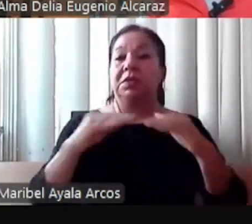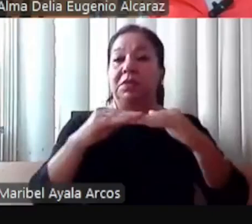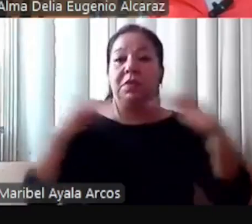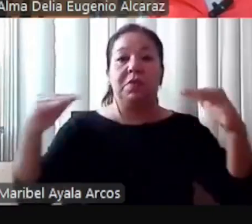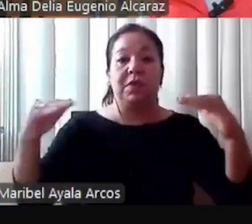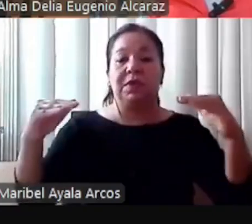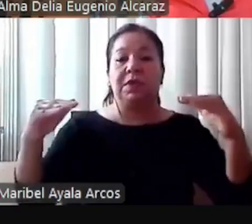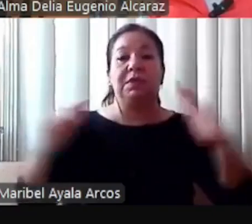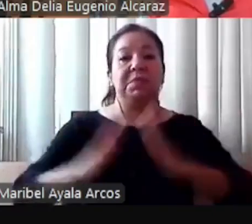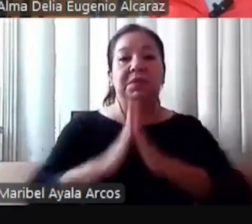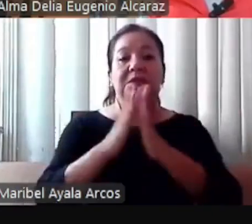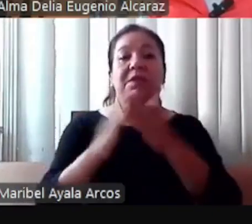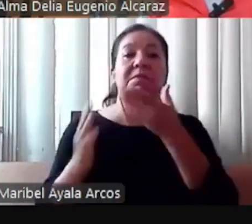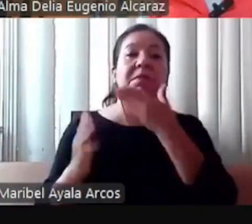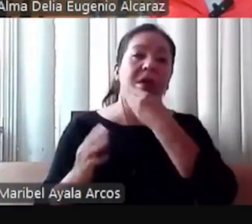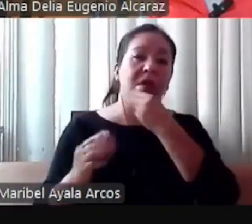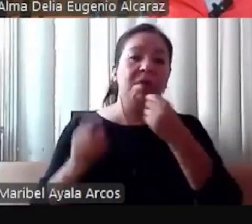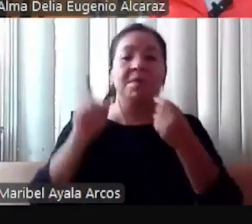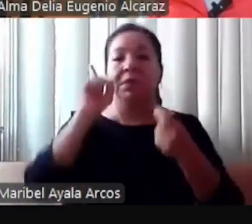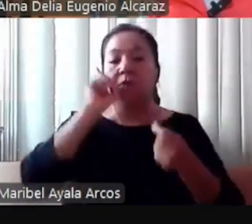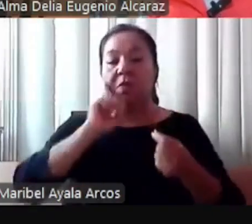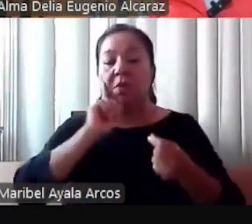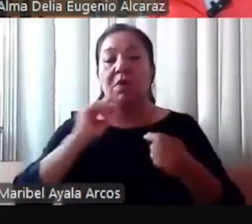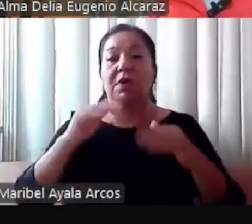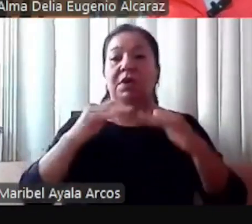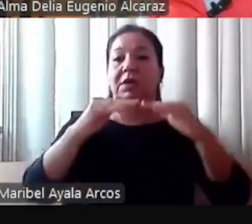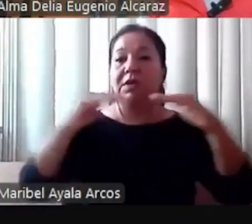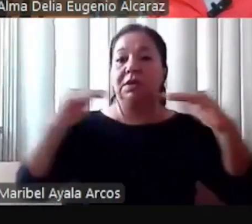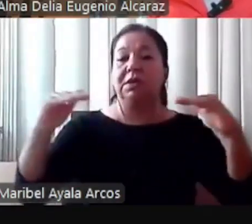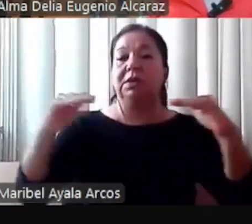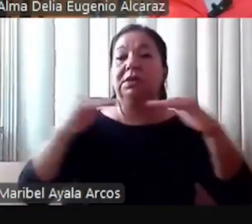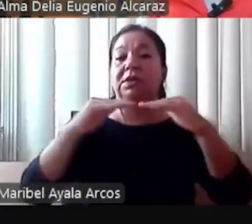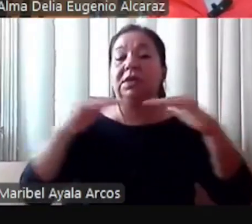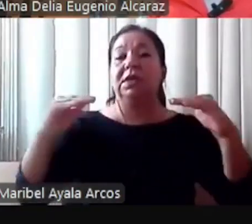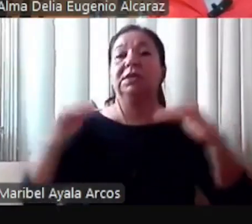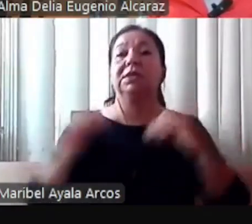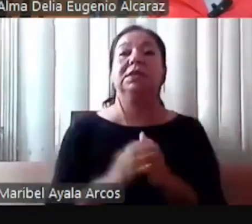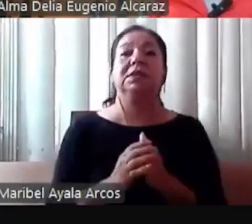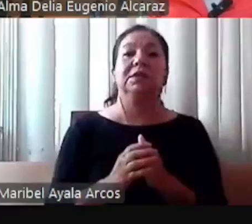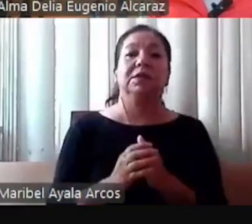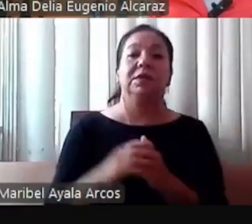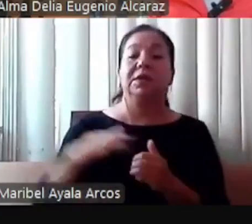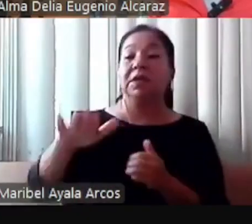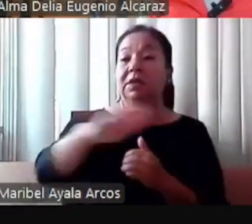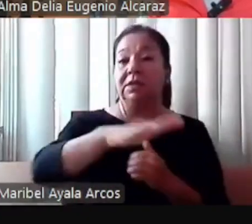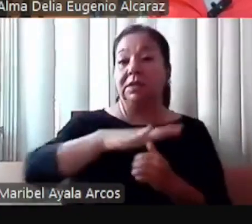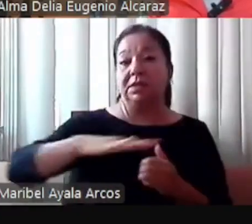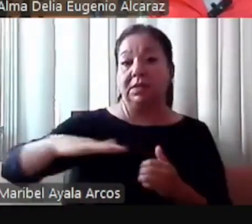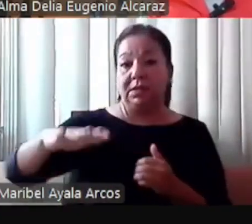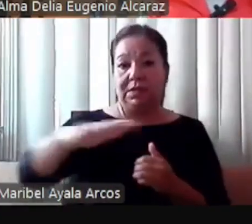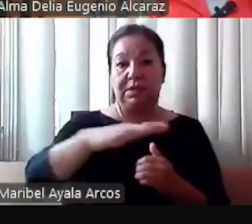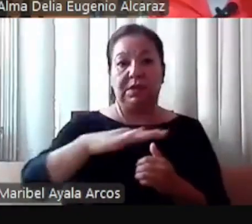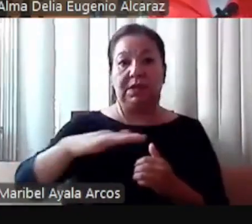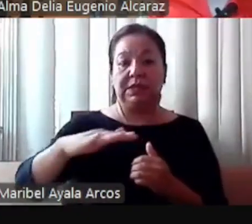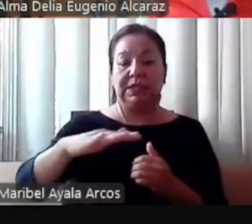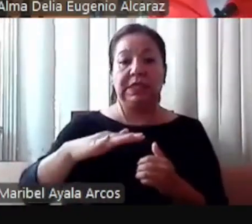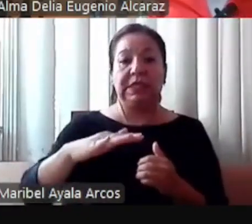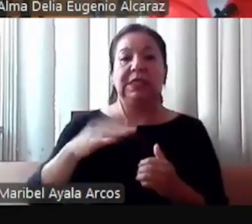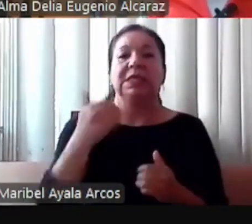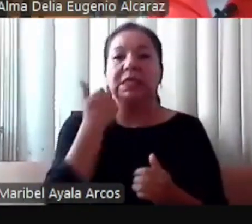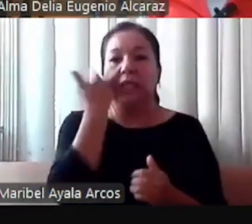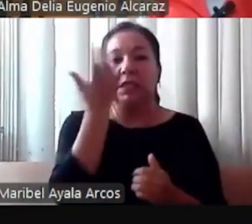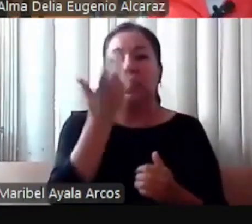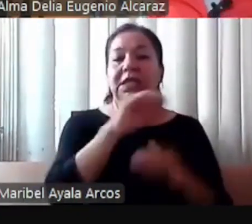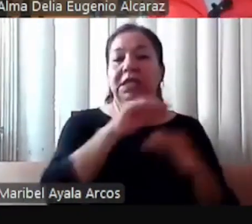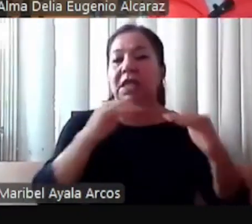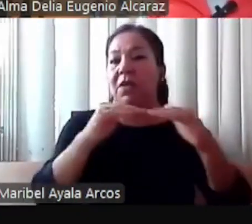En este orden, la esencia de los lineamientos es de una naturaleza conciliadora porque, por un lado, se pretende lograr la paridad de género en la integración